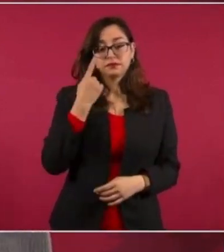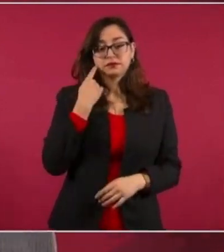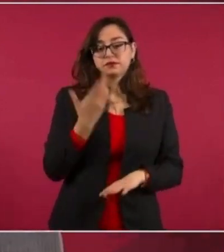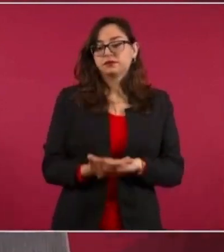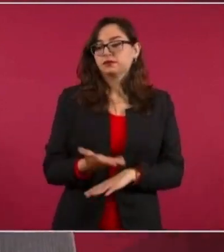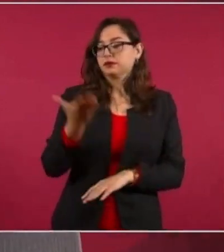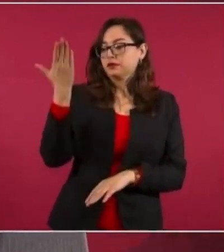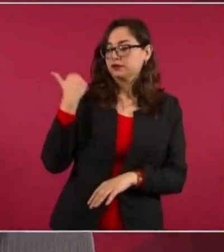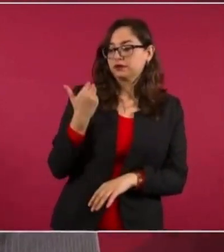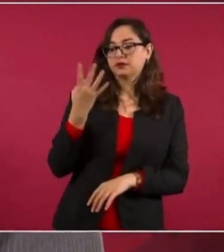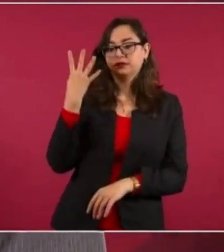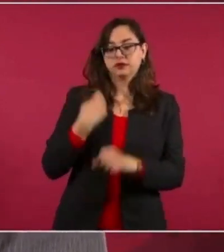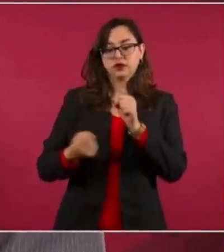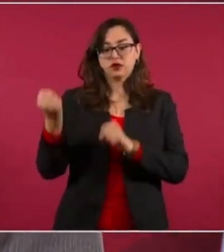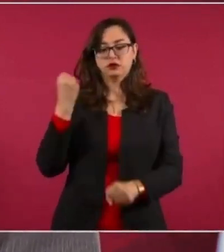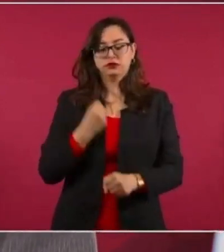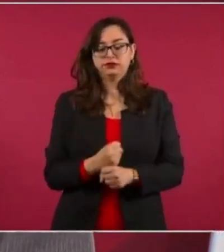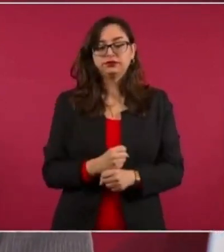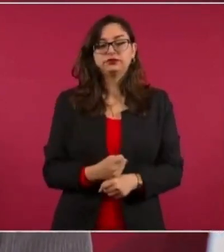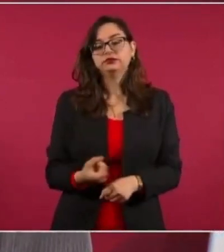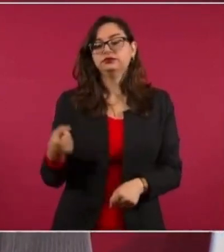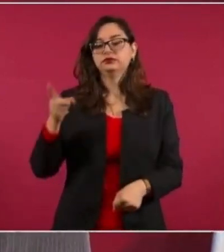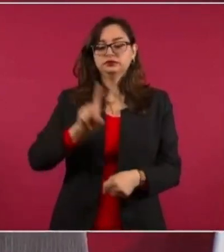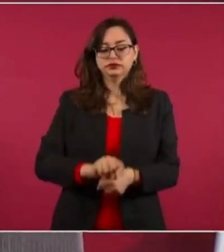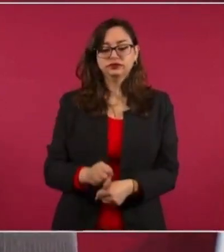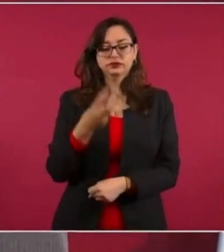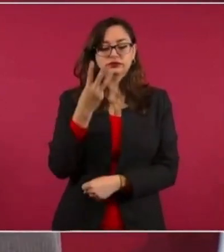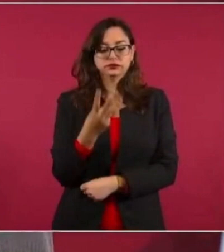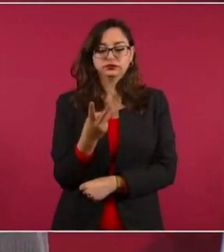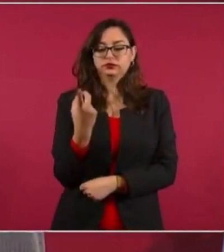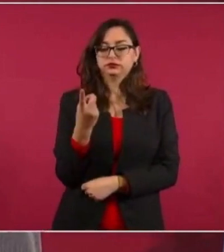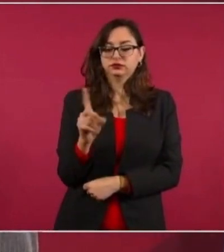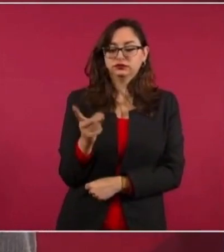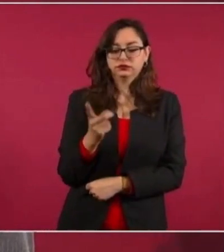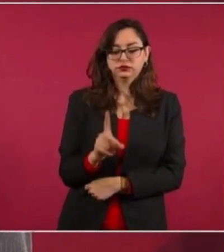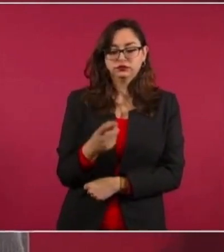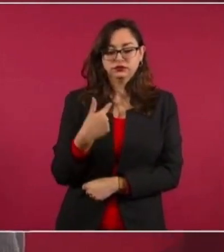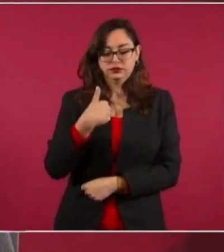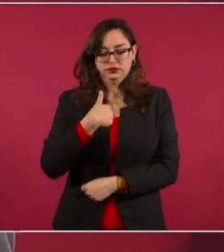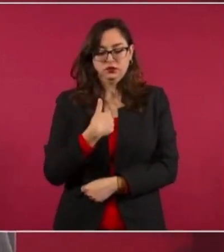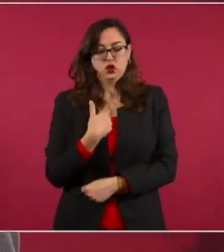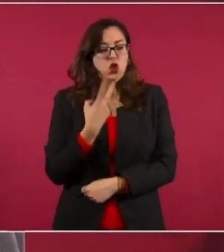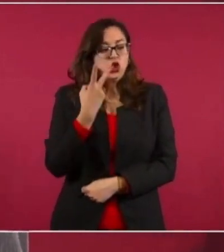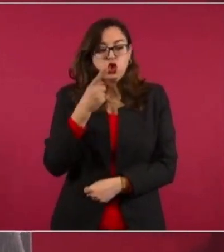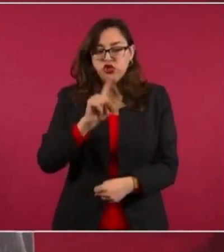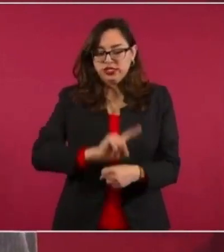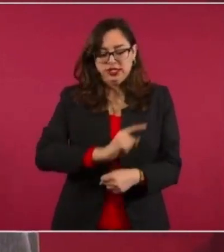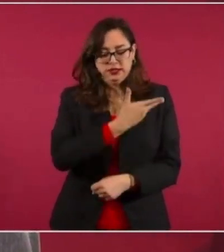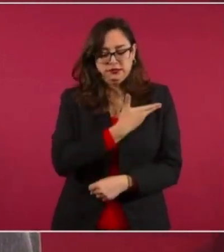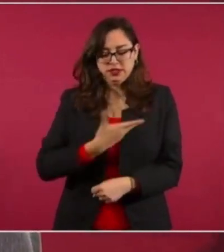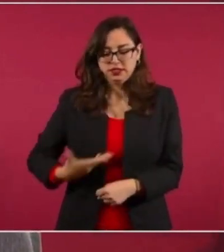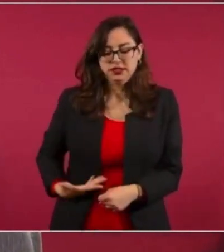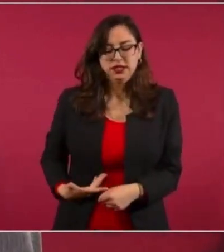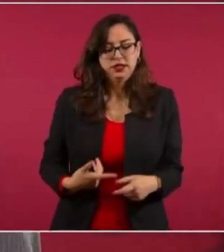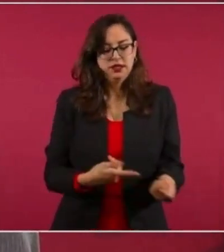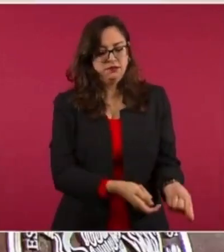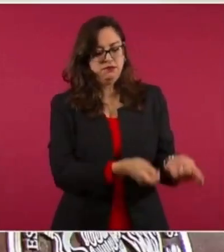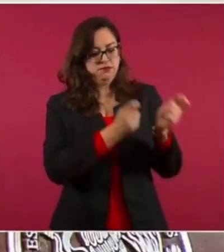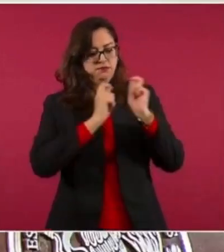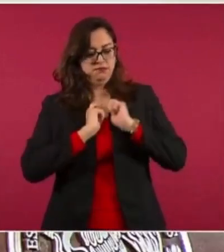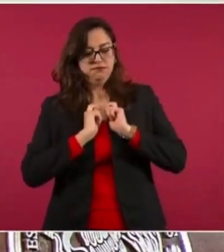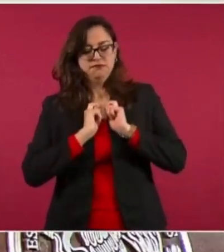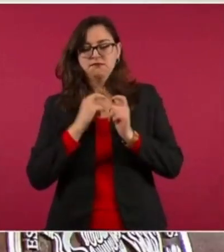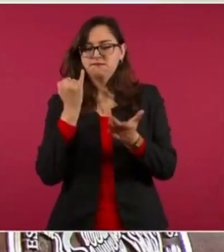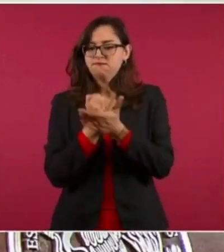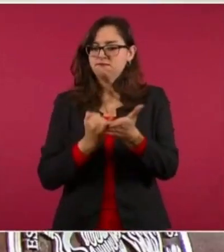de diciembre, emití un decreto para crear una comisión que investigara